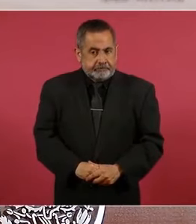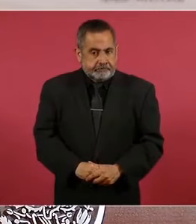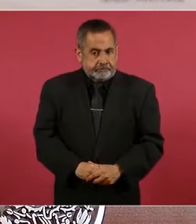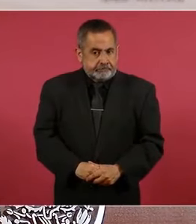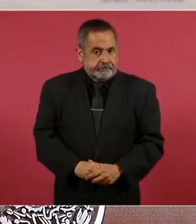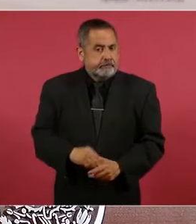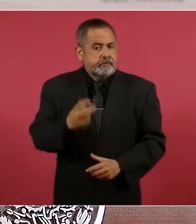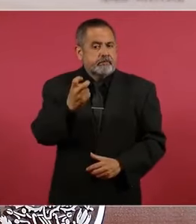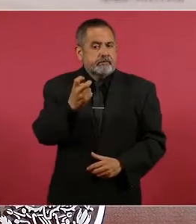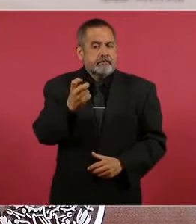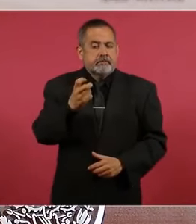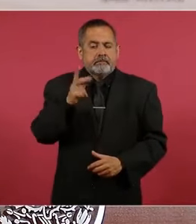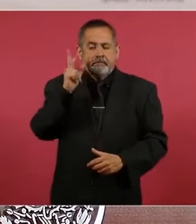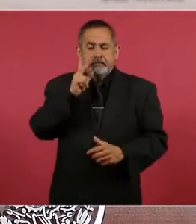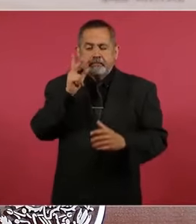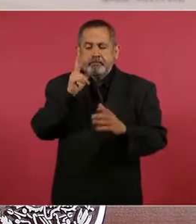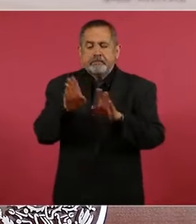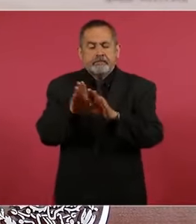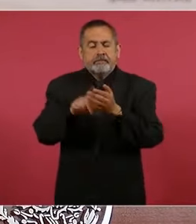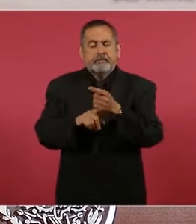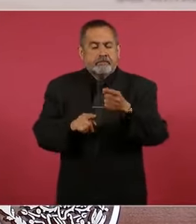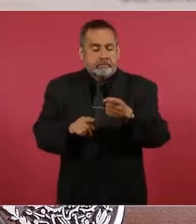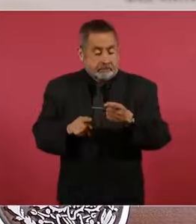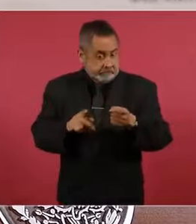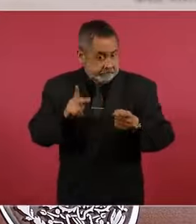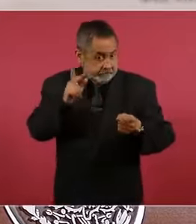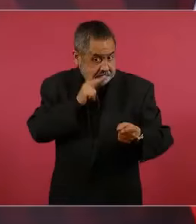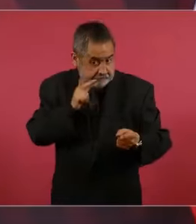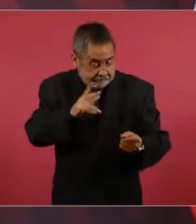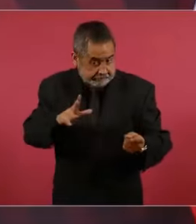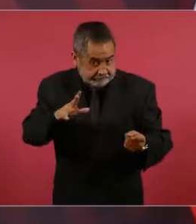Y esas pruebas, si existen,